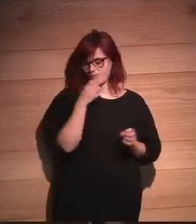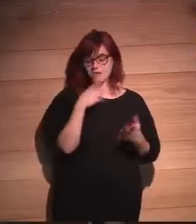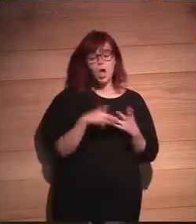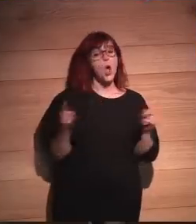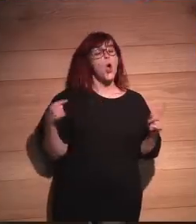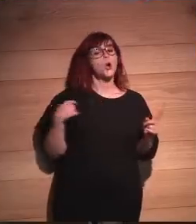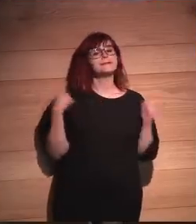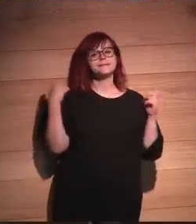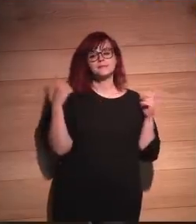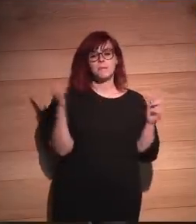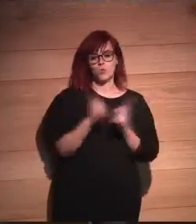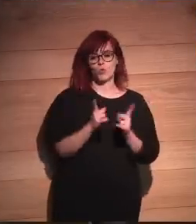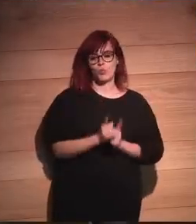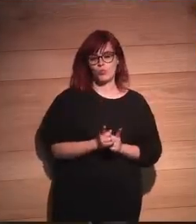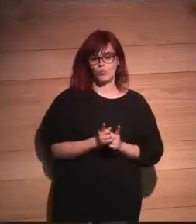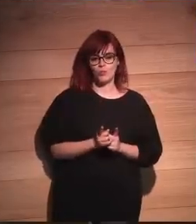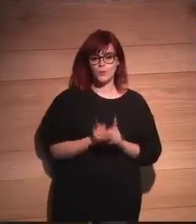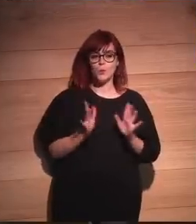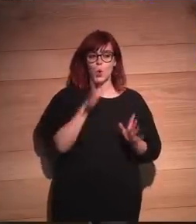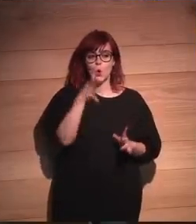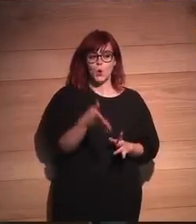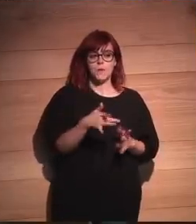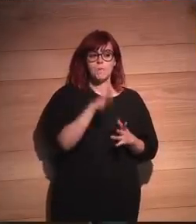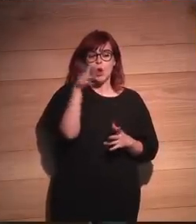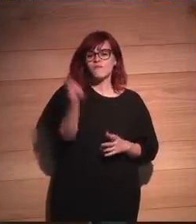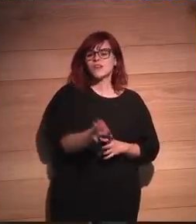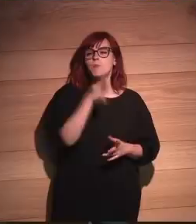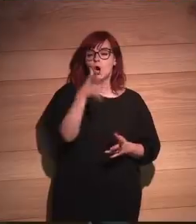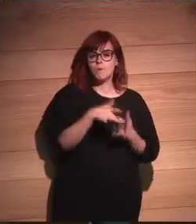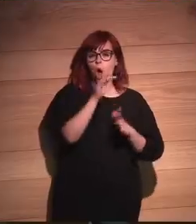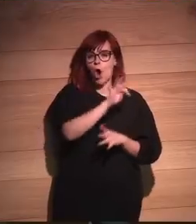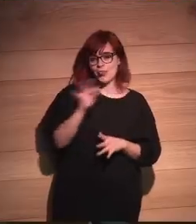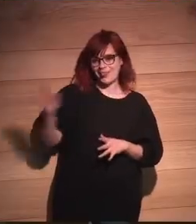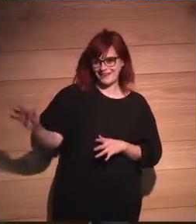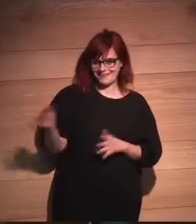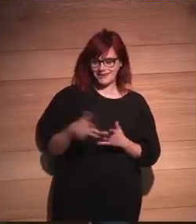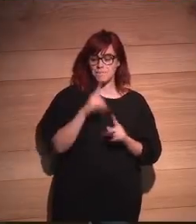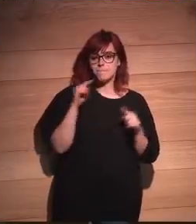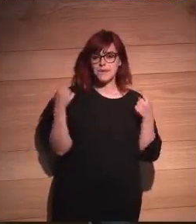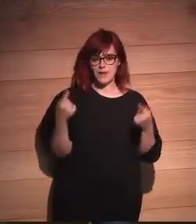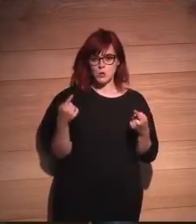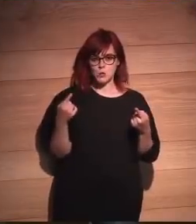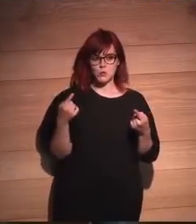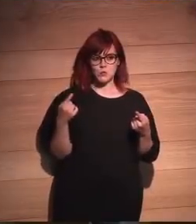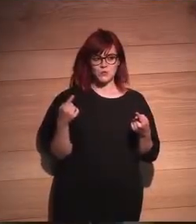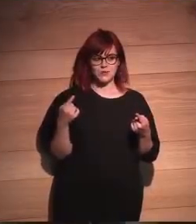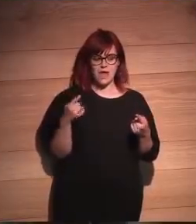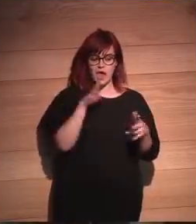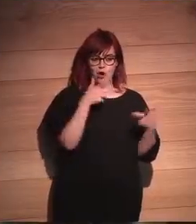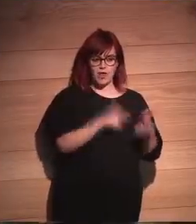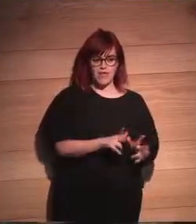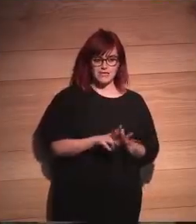Yo voy a hacer una mención a quizá pues por qué están aquí, y lo voy a hacer por orden. El primero, que ahora